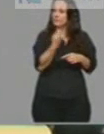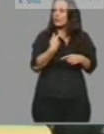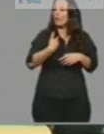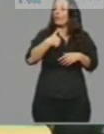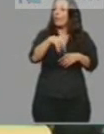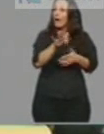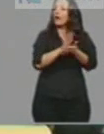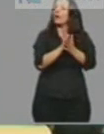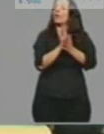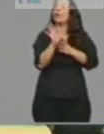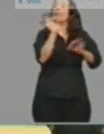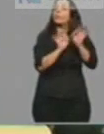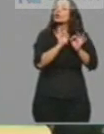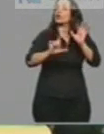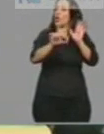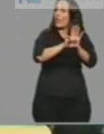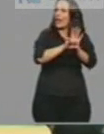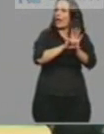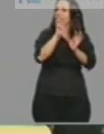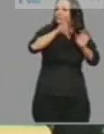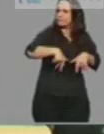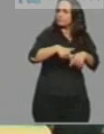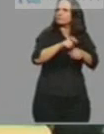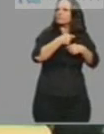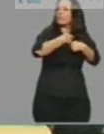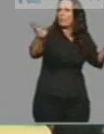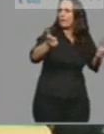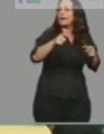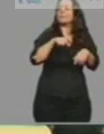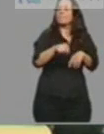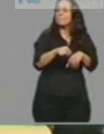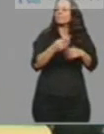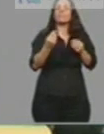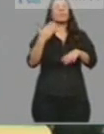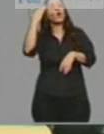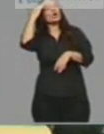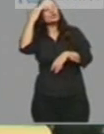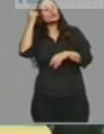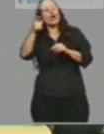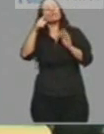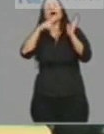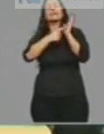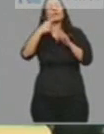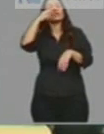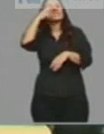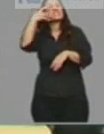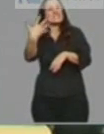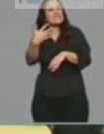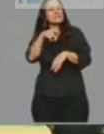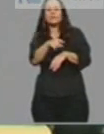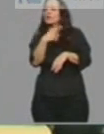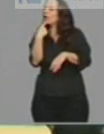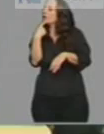nuevo proyecto de ley al Parlamento argentino, que por imperio de la Constitución y del artículo 75 es el